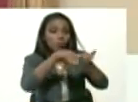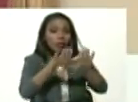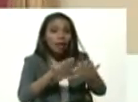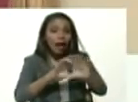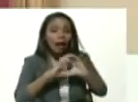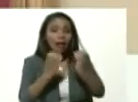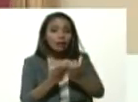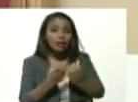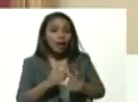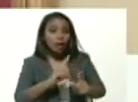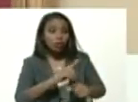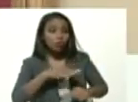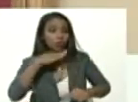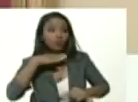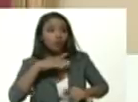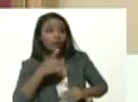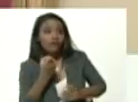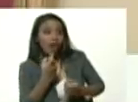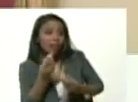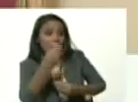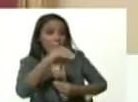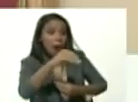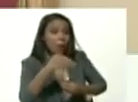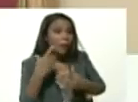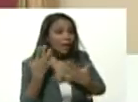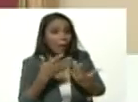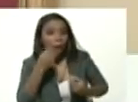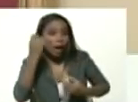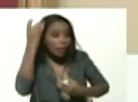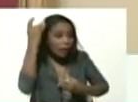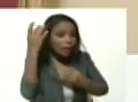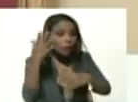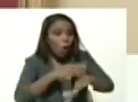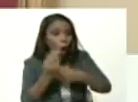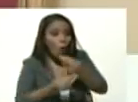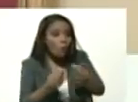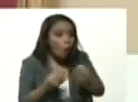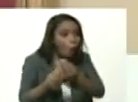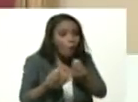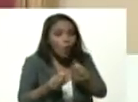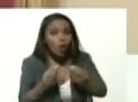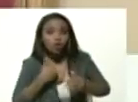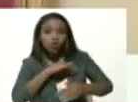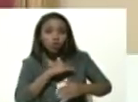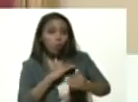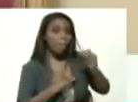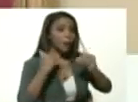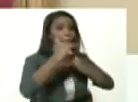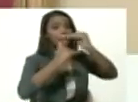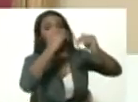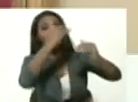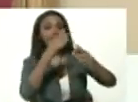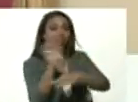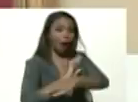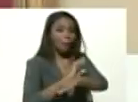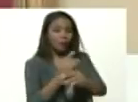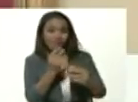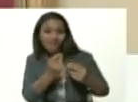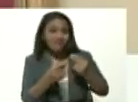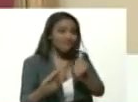eran suficientes, no eran suficientes. Y escalamos con rapidez, y